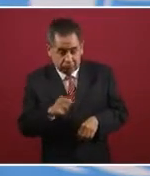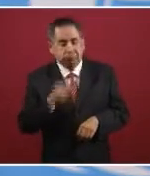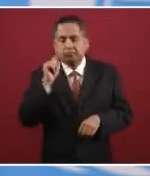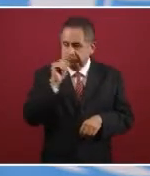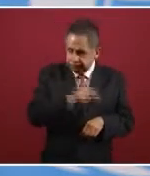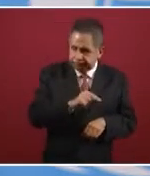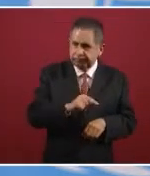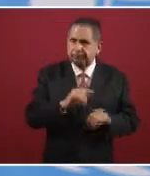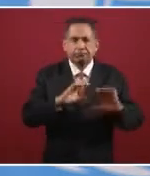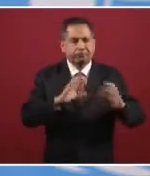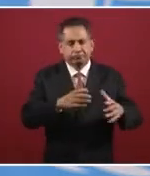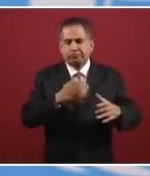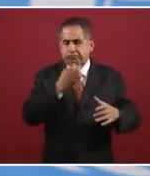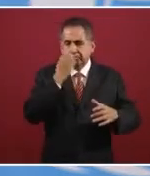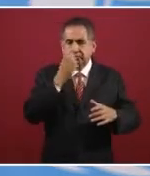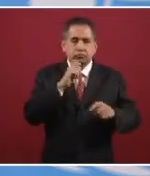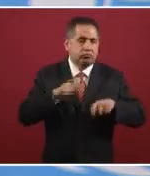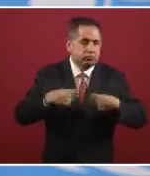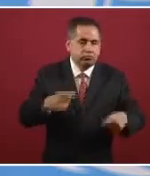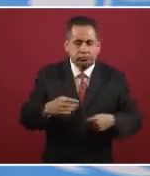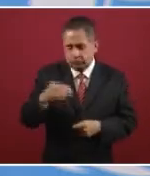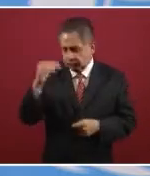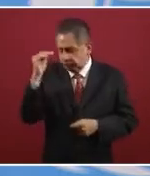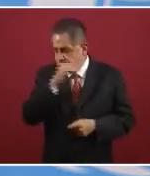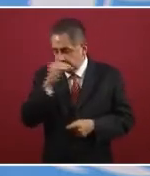pública y gratuita.